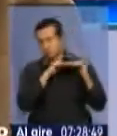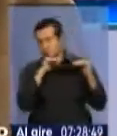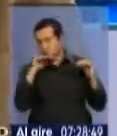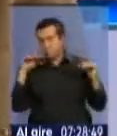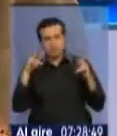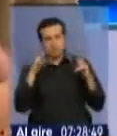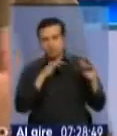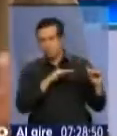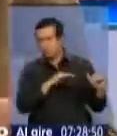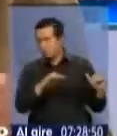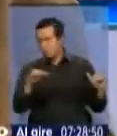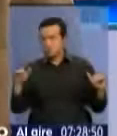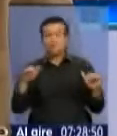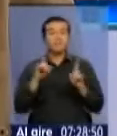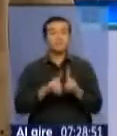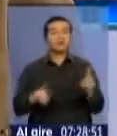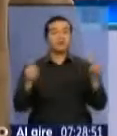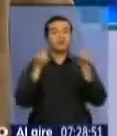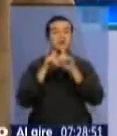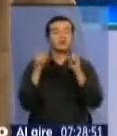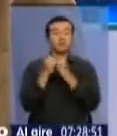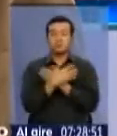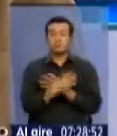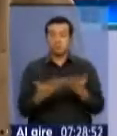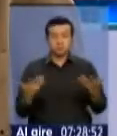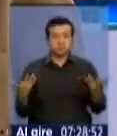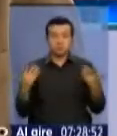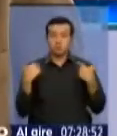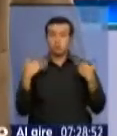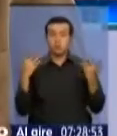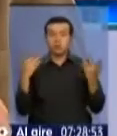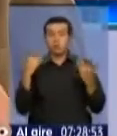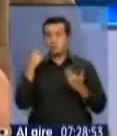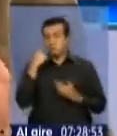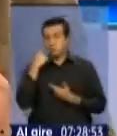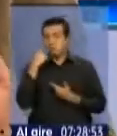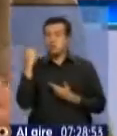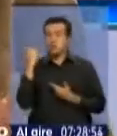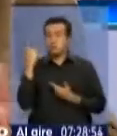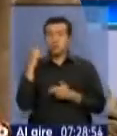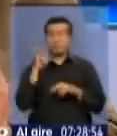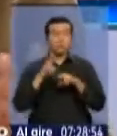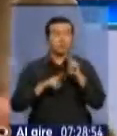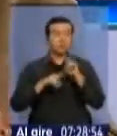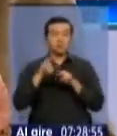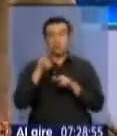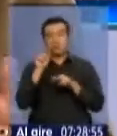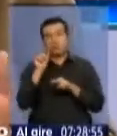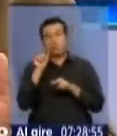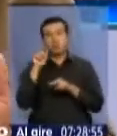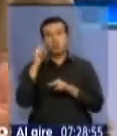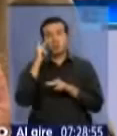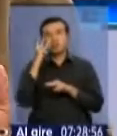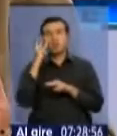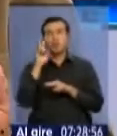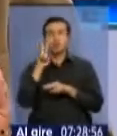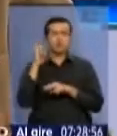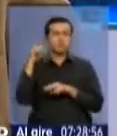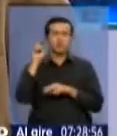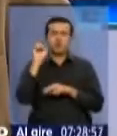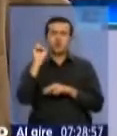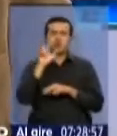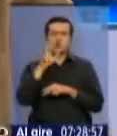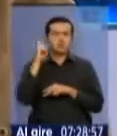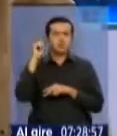mantenido. De los datos que se tiene, no hay información de que ha afectado más que creo que una recolección de cerca de 2 millones o 3